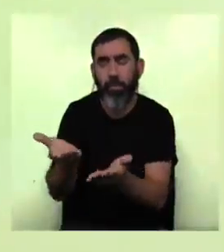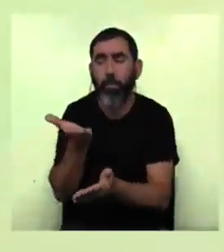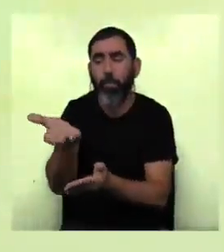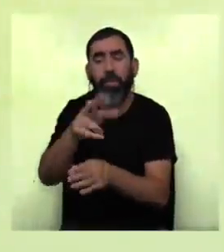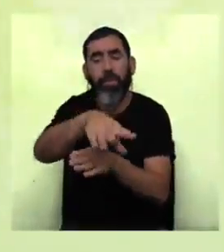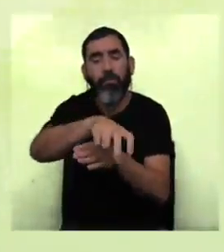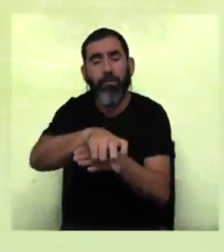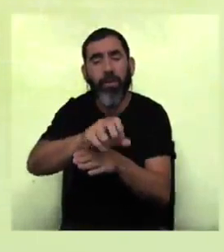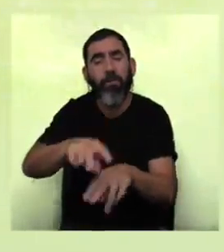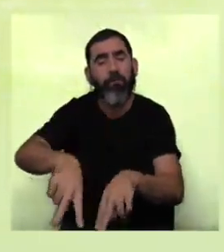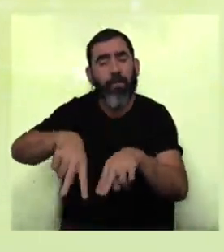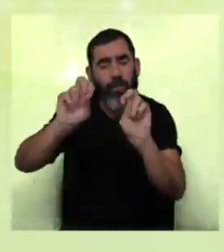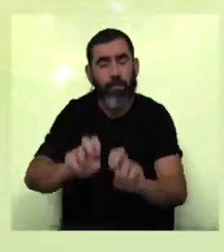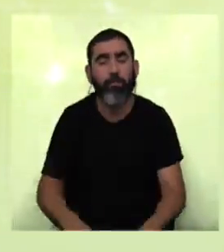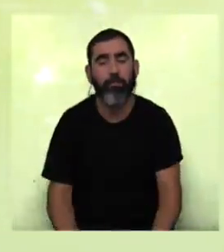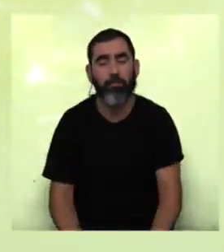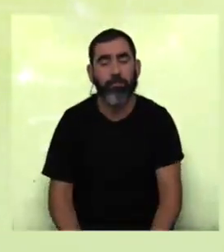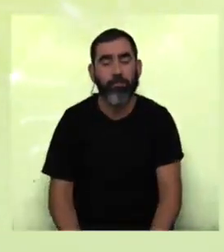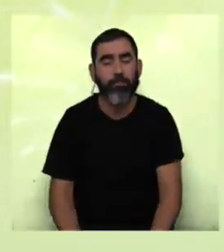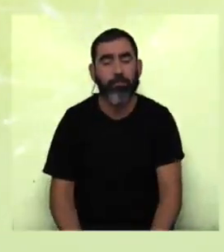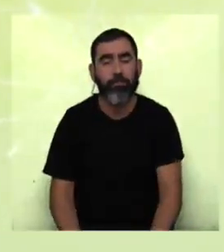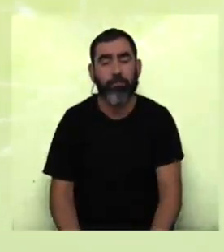la fiscalía que se lo investigue.